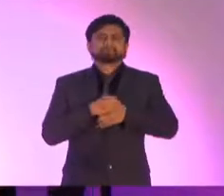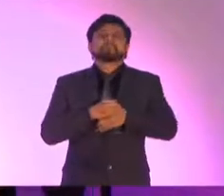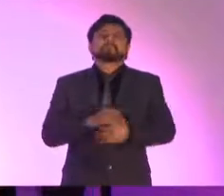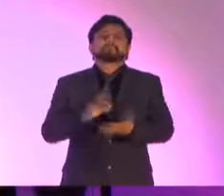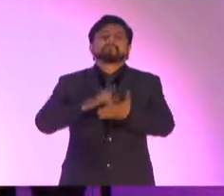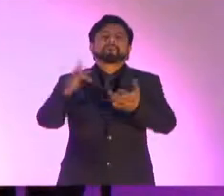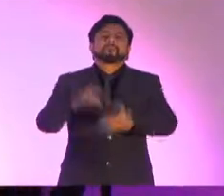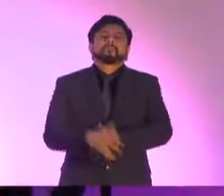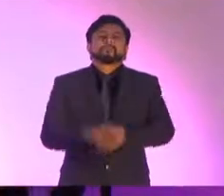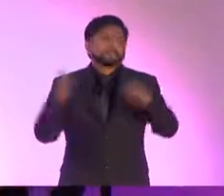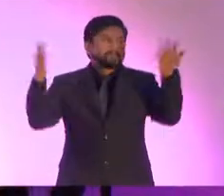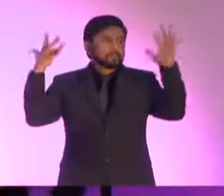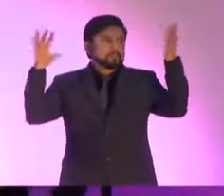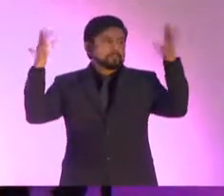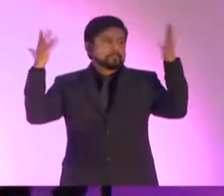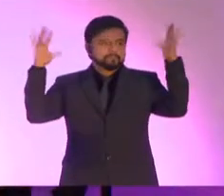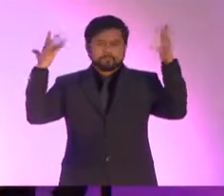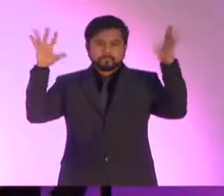Gracias.